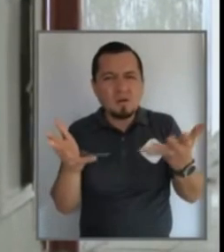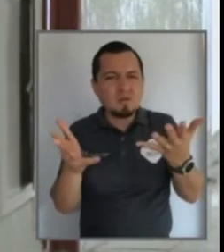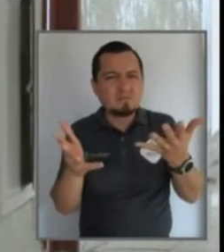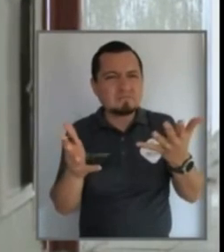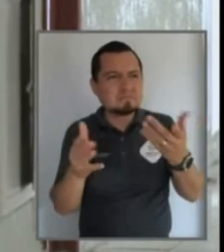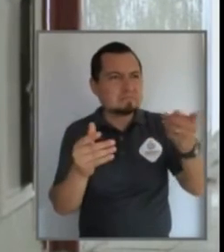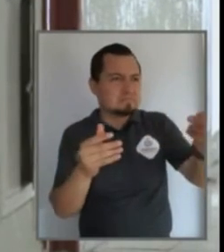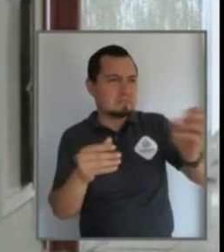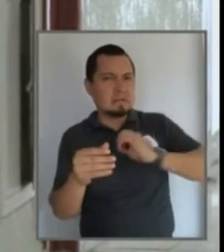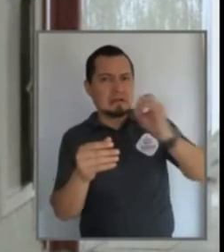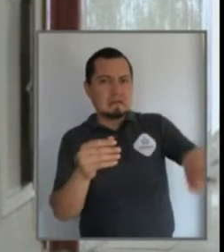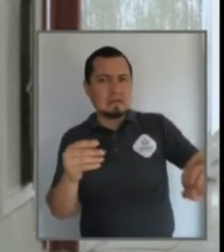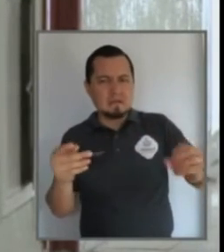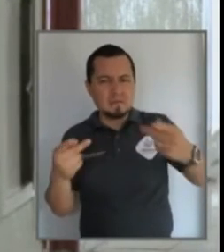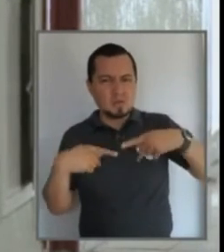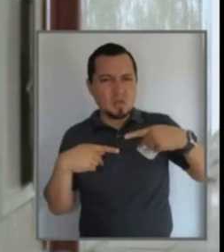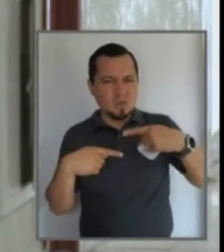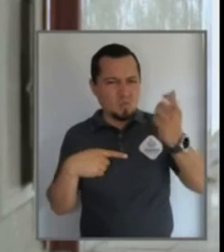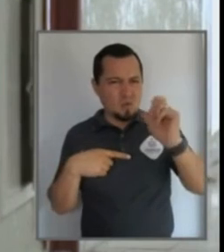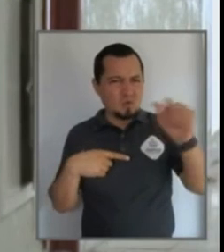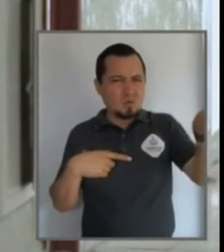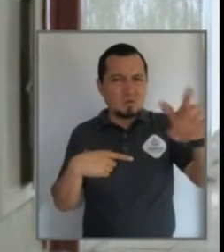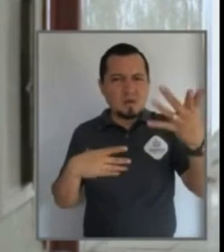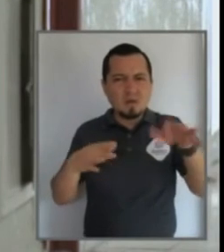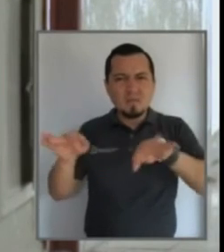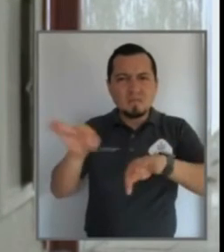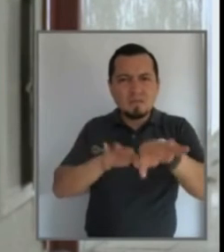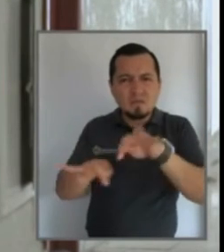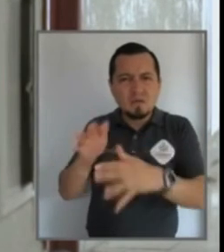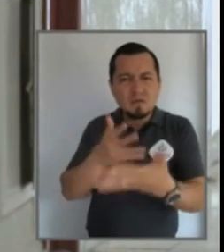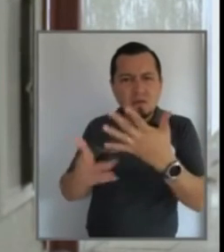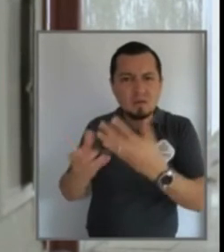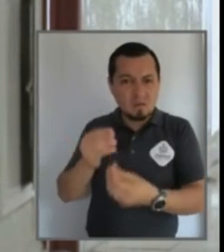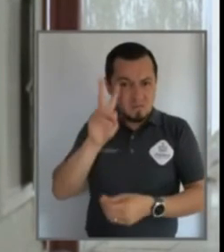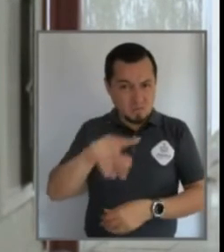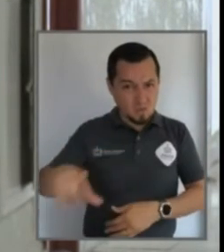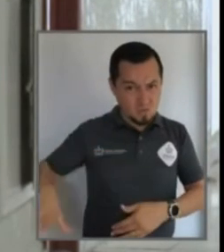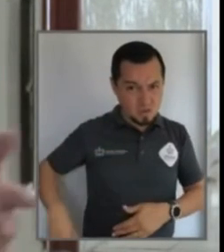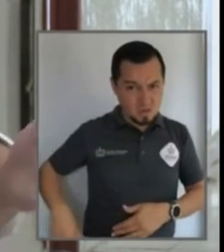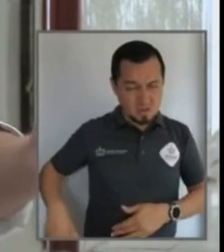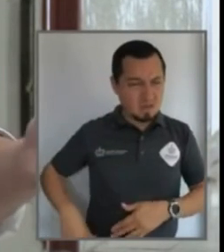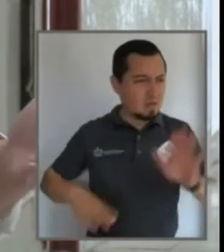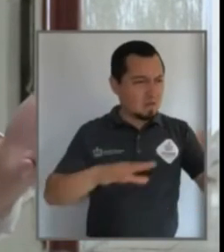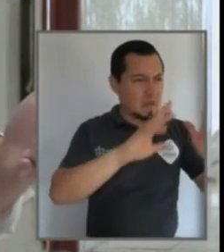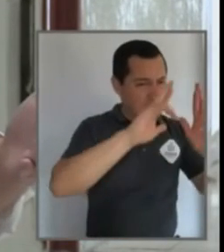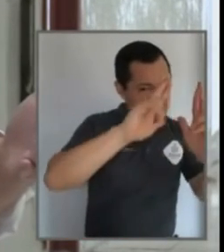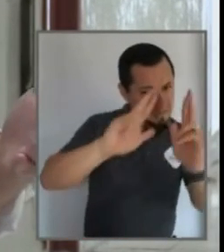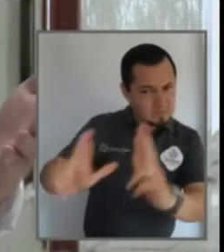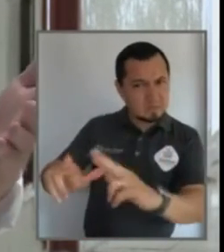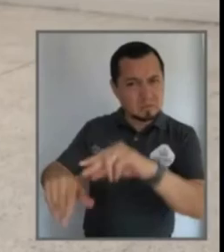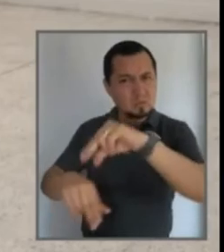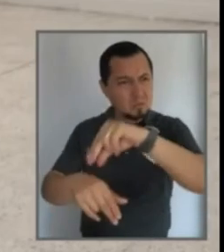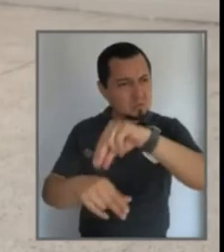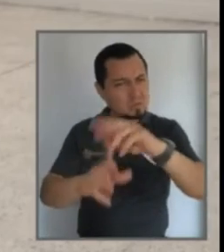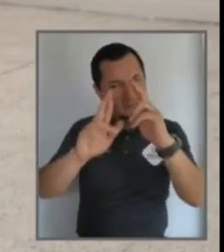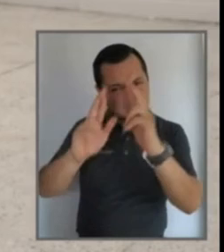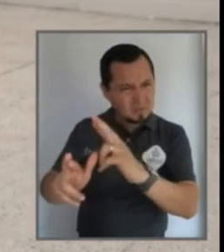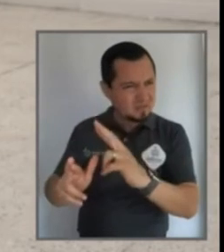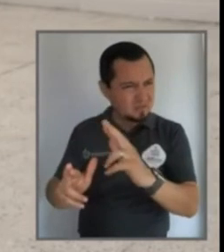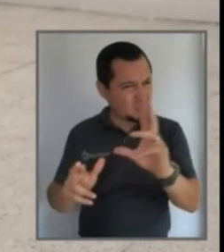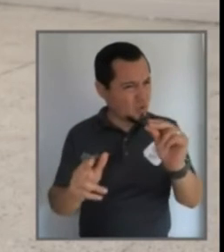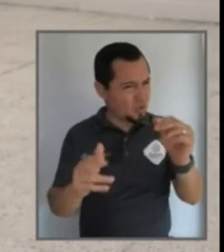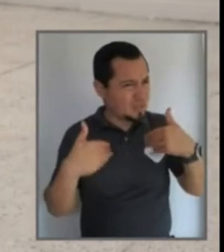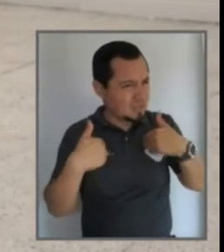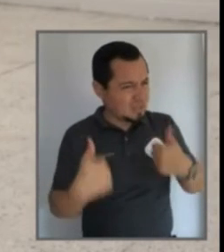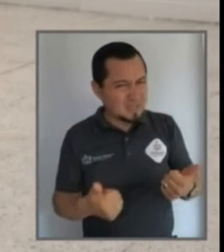de responsabilidad ciudadana elemental. El gobierno ni siquiera tendría que estarle diciendo a la gente: respeten a nuestros doctores. Quien no entiende esto,